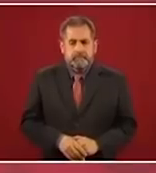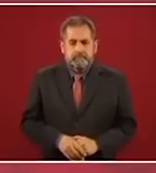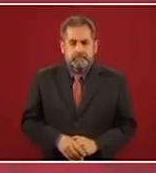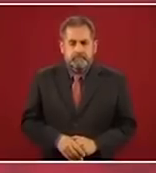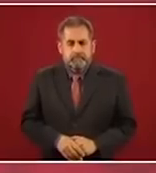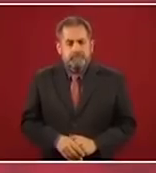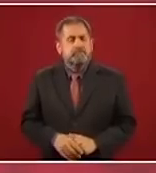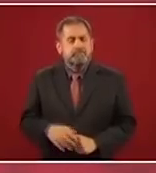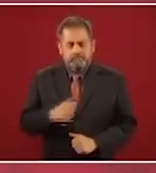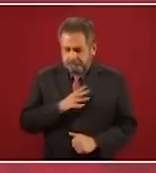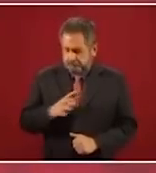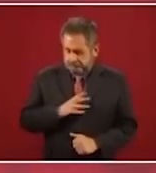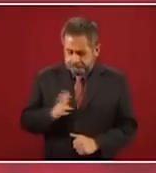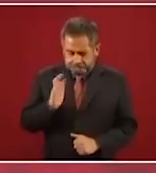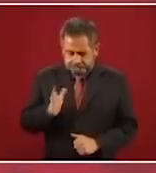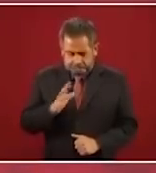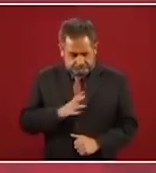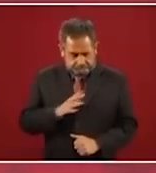Tenemos ya